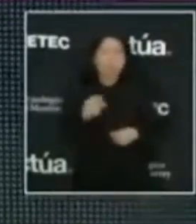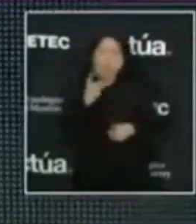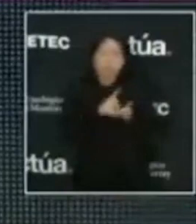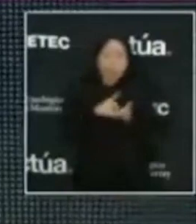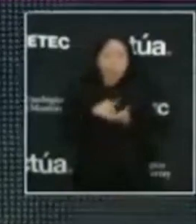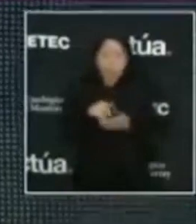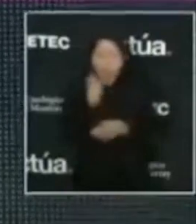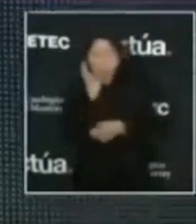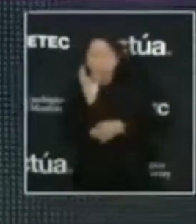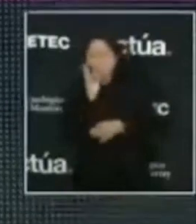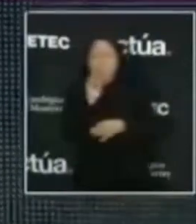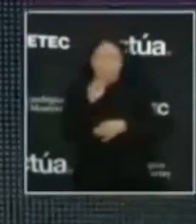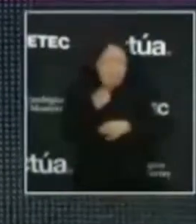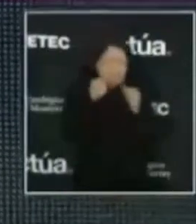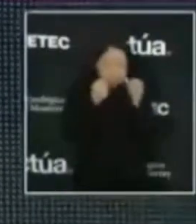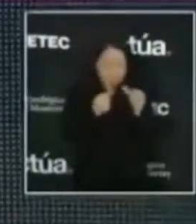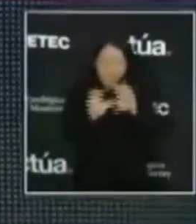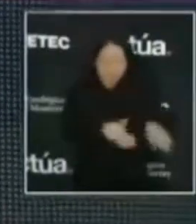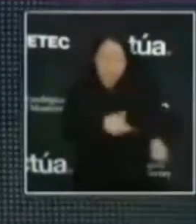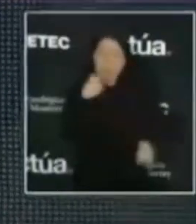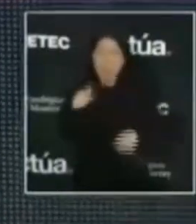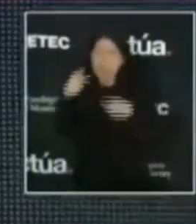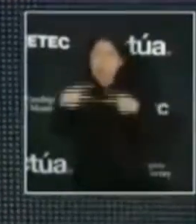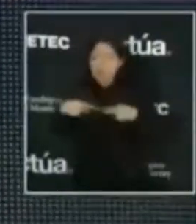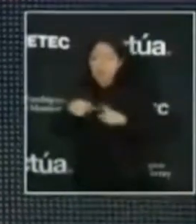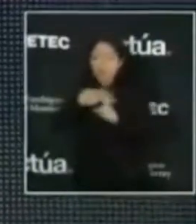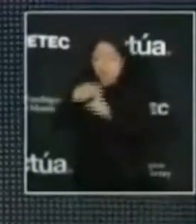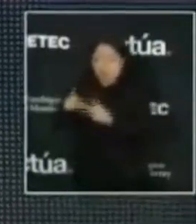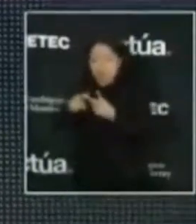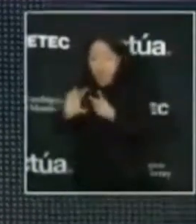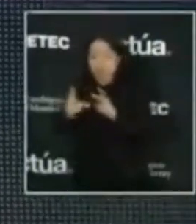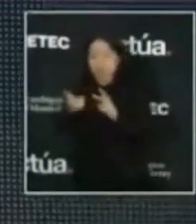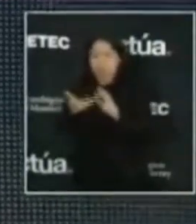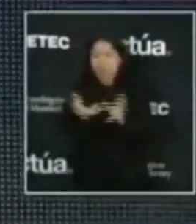Salvador, extorsión, derecho de piso, secuestro, violencia, porque